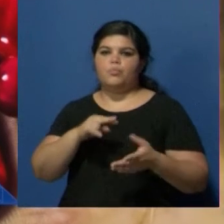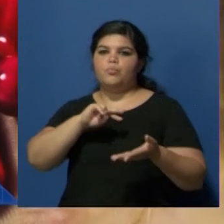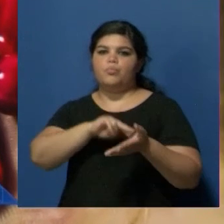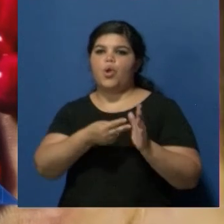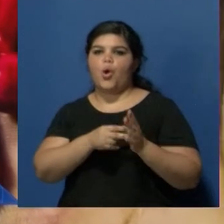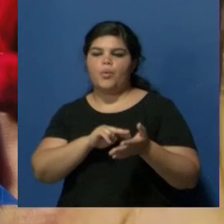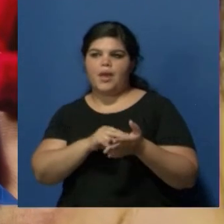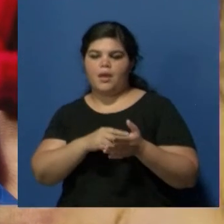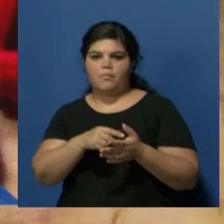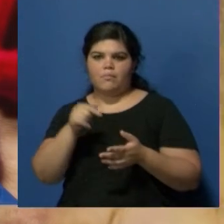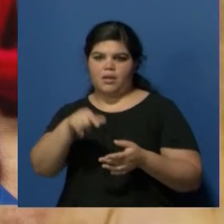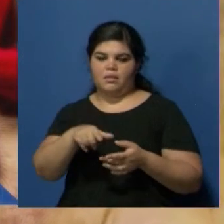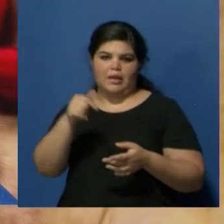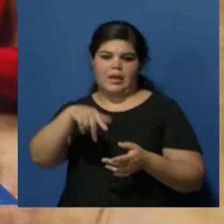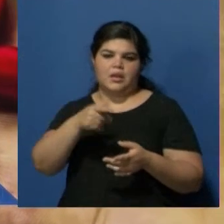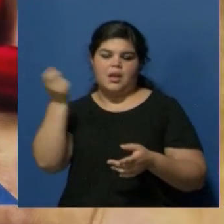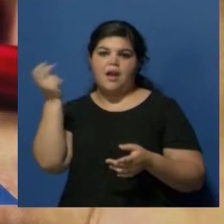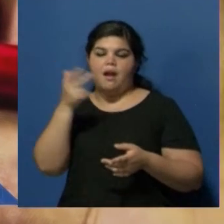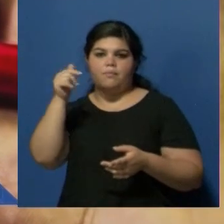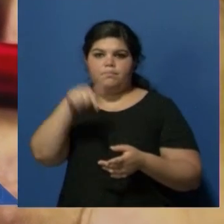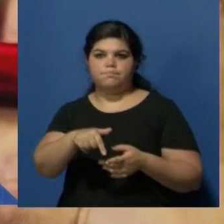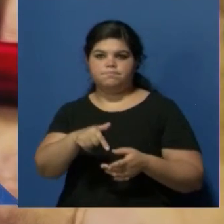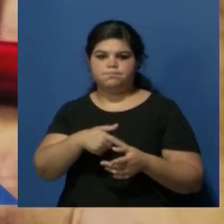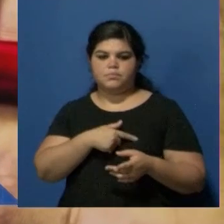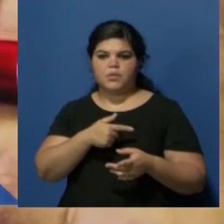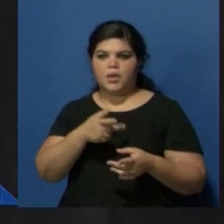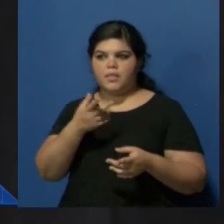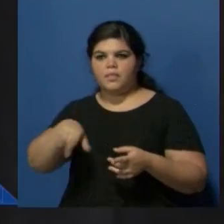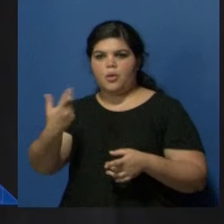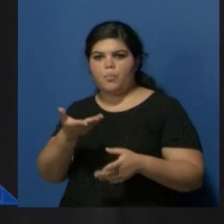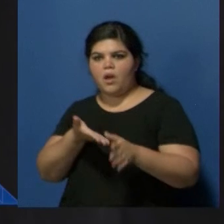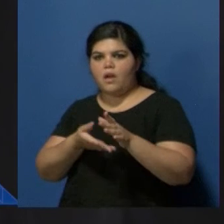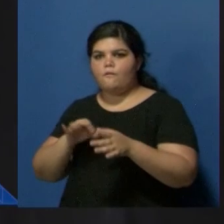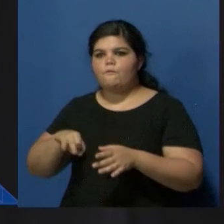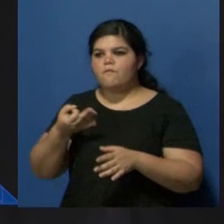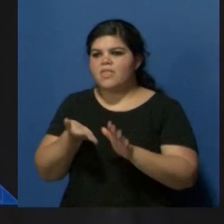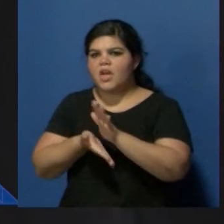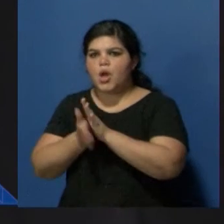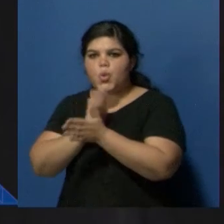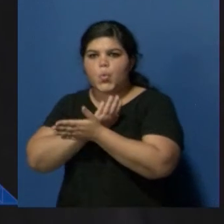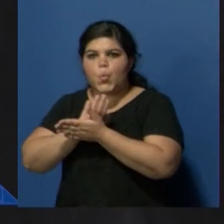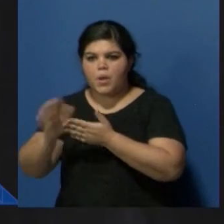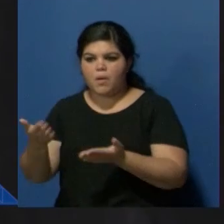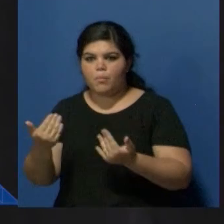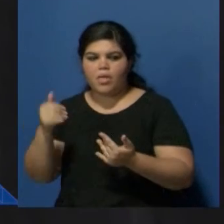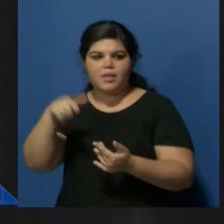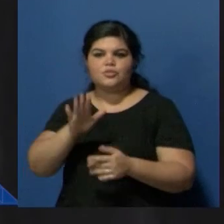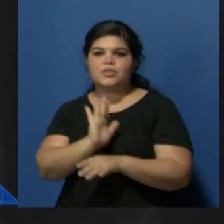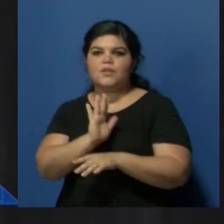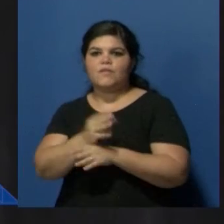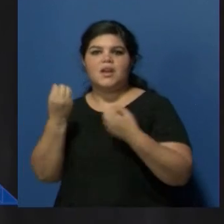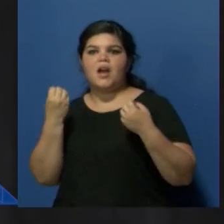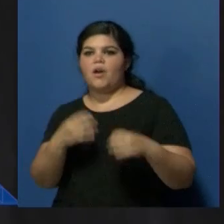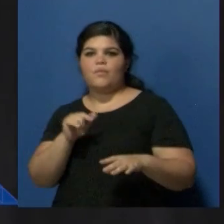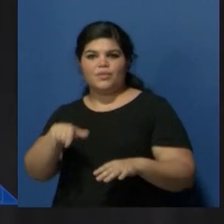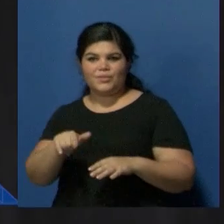en algún momento pudo haber tenido, ¿sí? Claro. Y puede rehacer una vida entera, ese consumo perdió sentido, perdió importancia, y ese paciente está curado. Claro, porque